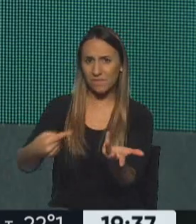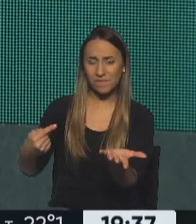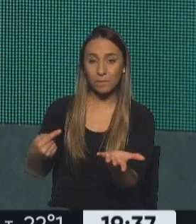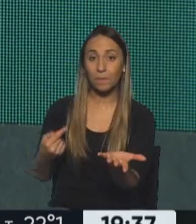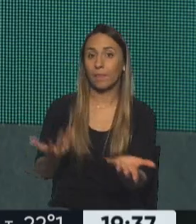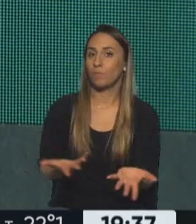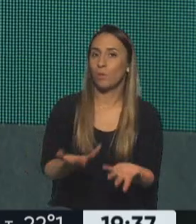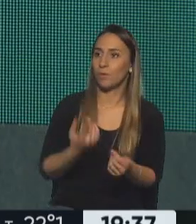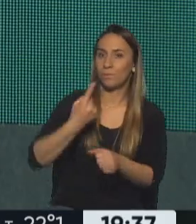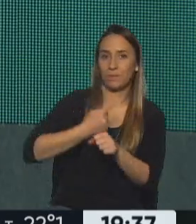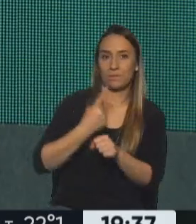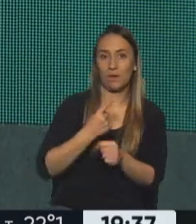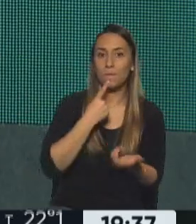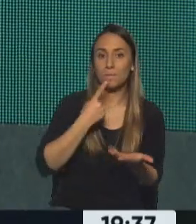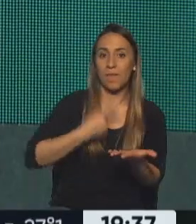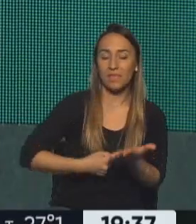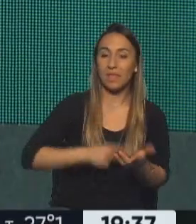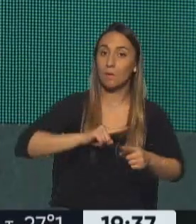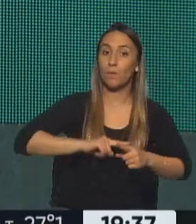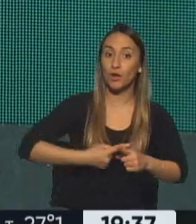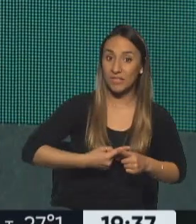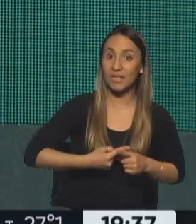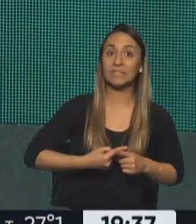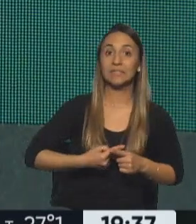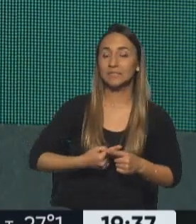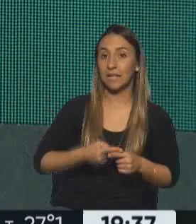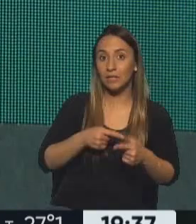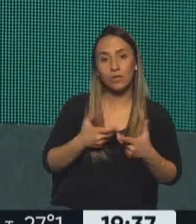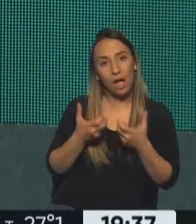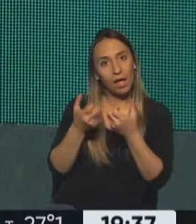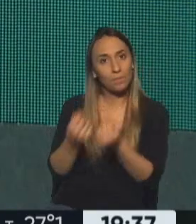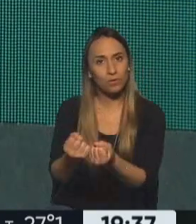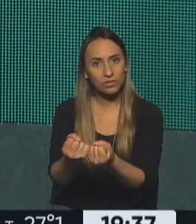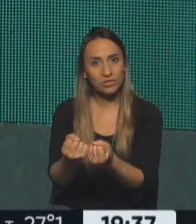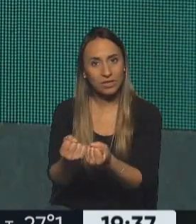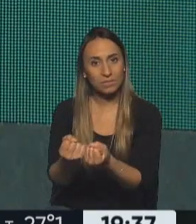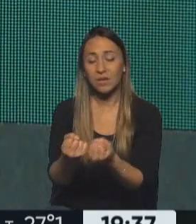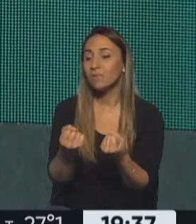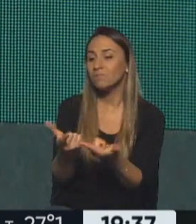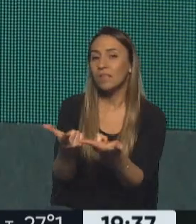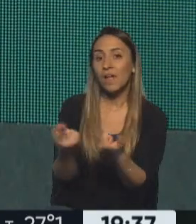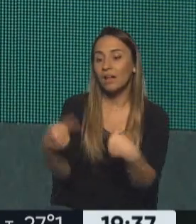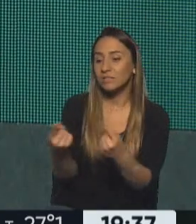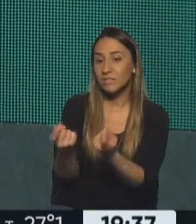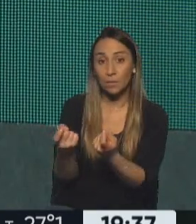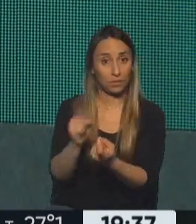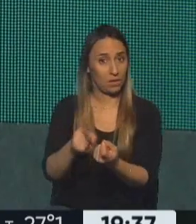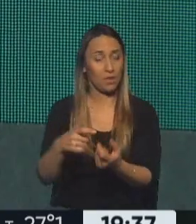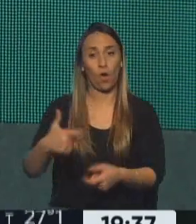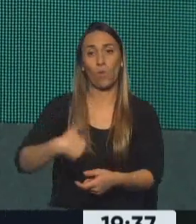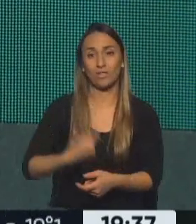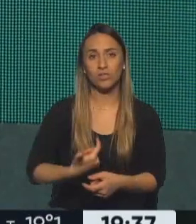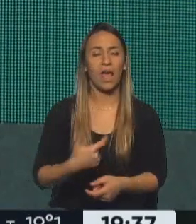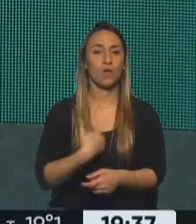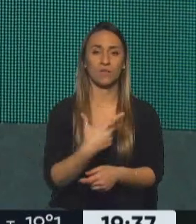políticas públicas son las que vienen precisamente a cubrir esa necesidad, pero también por otra parte, cuando hablamos de las obras sociales, las prepagas,